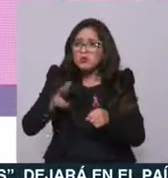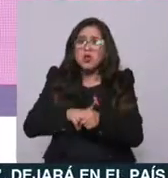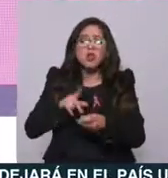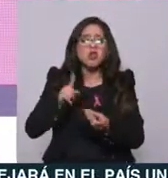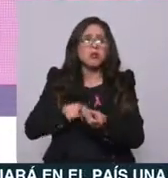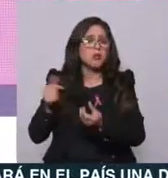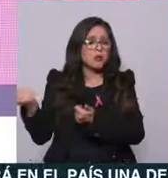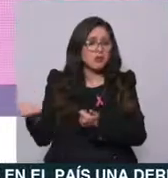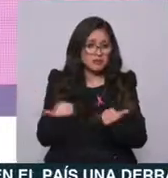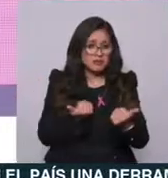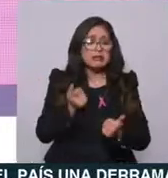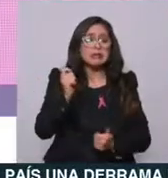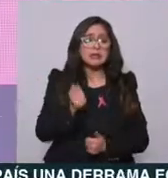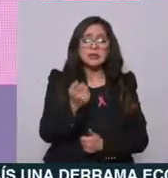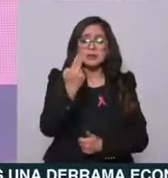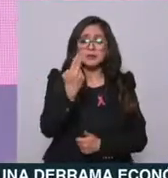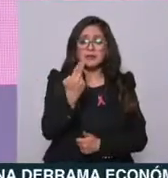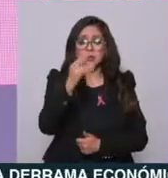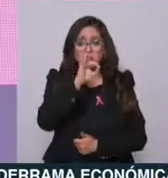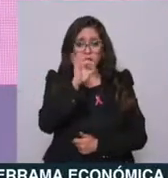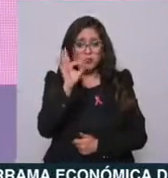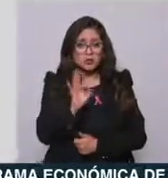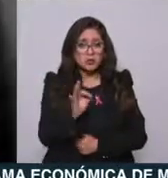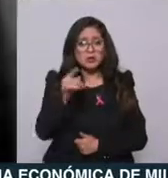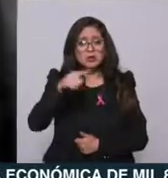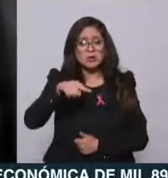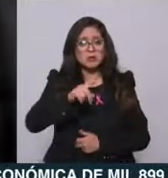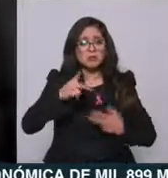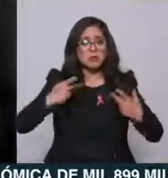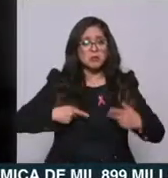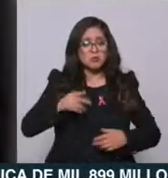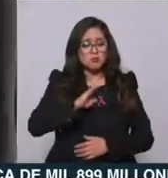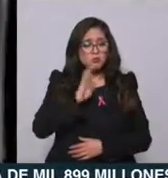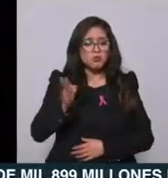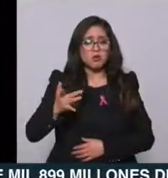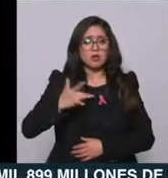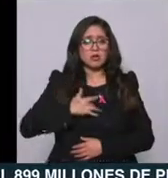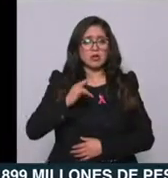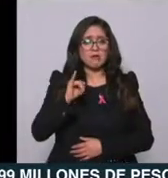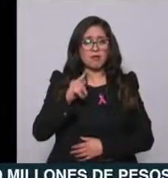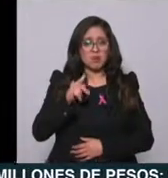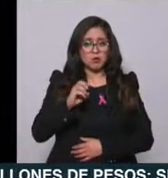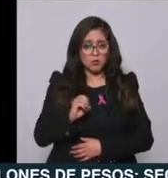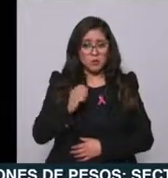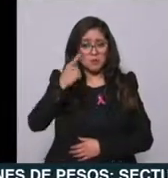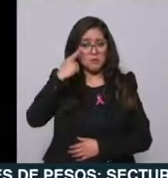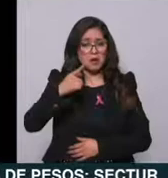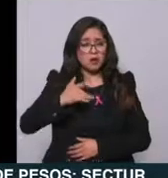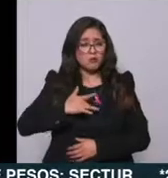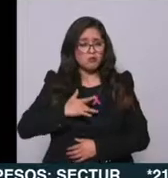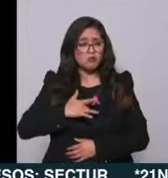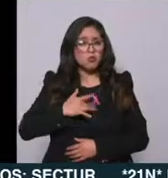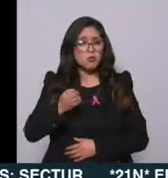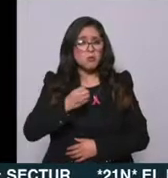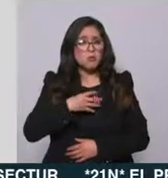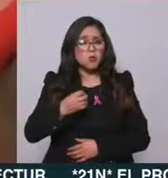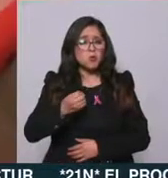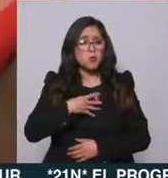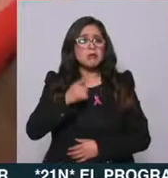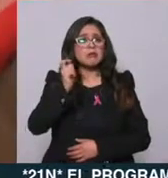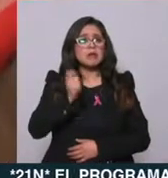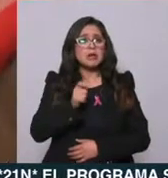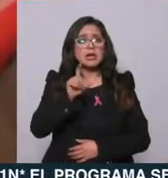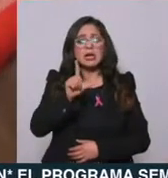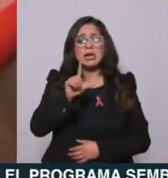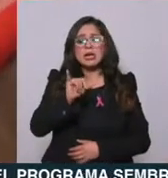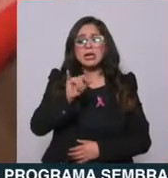el 25% de nuestros pacientes va a fallecer por un infarto. El principal factor de riesgo para sufrir un infarto son los altos índices de